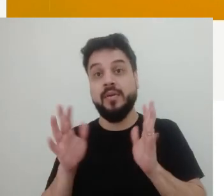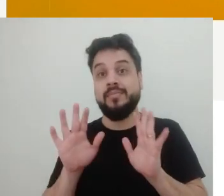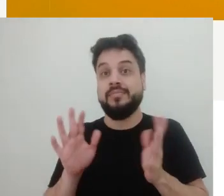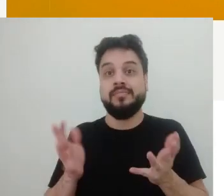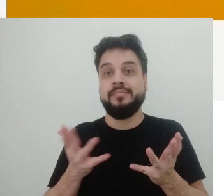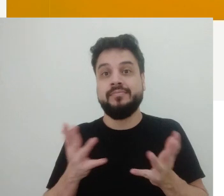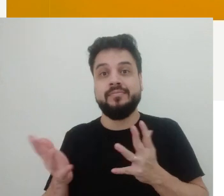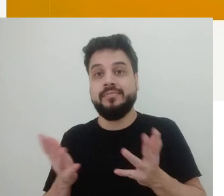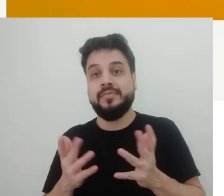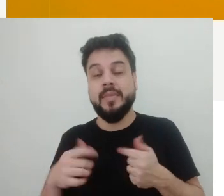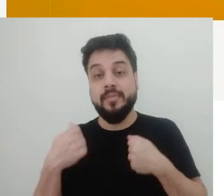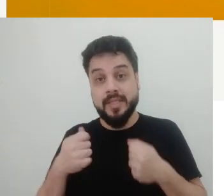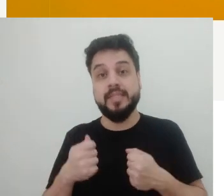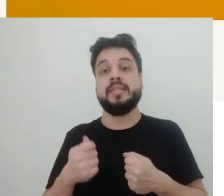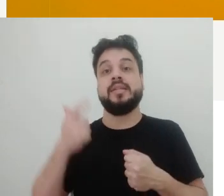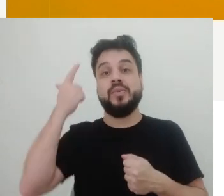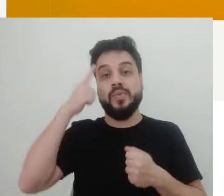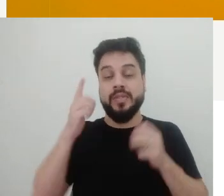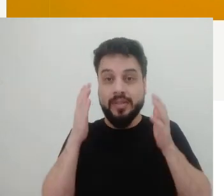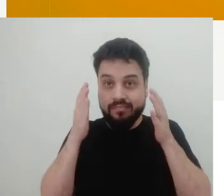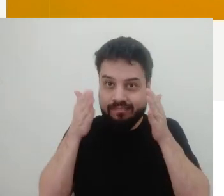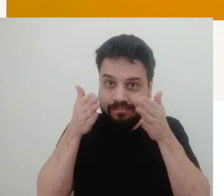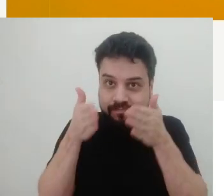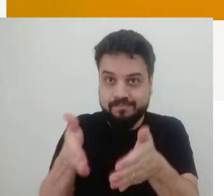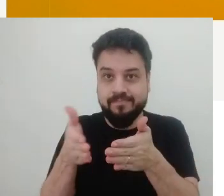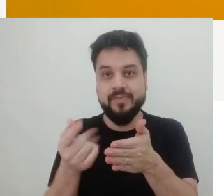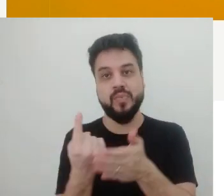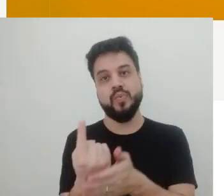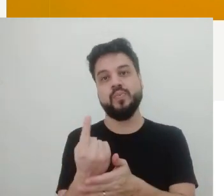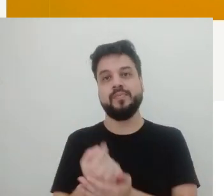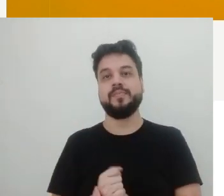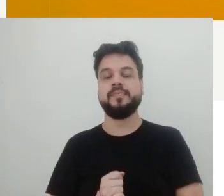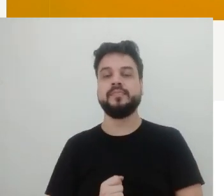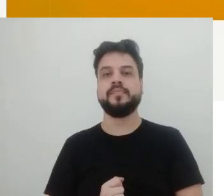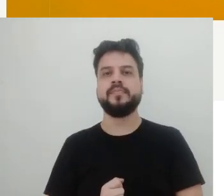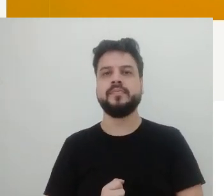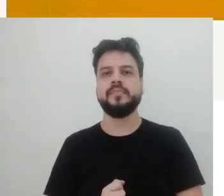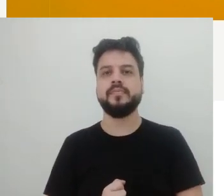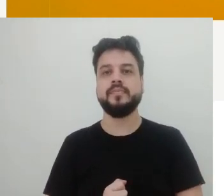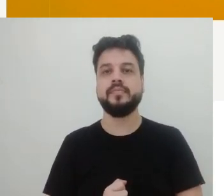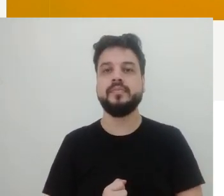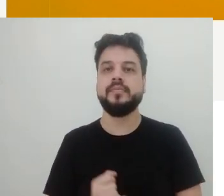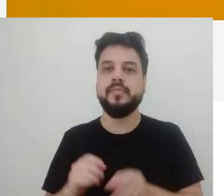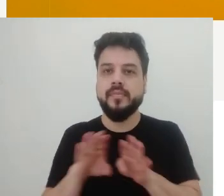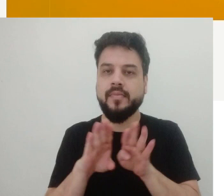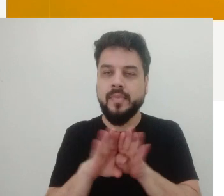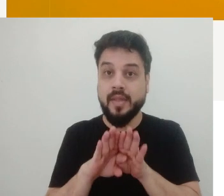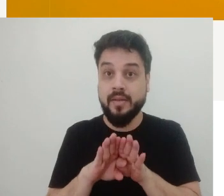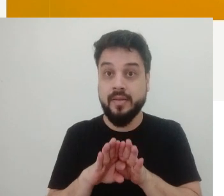donde se puede comenzar a hacer interdisciplina, no antes de la graduación.